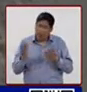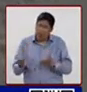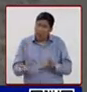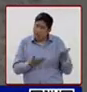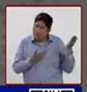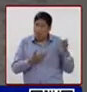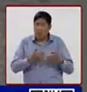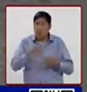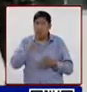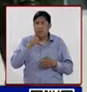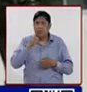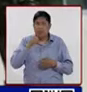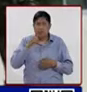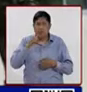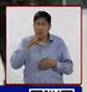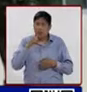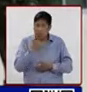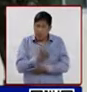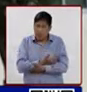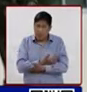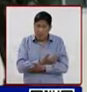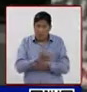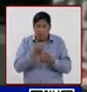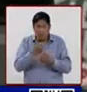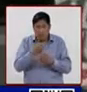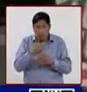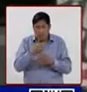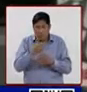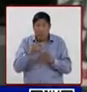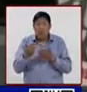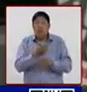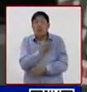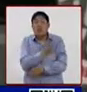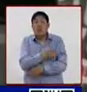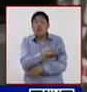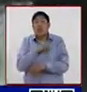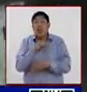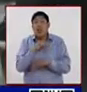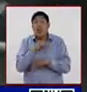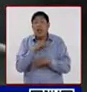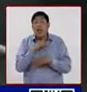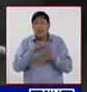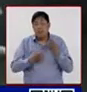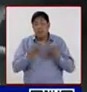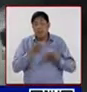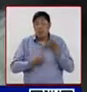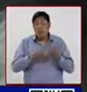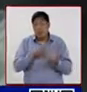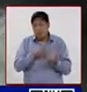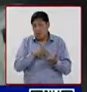trasladado a la menor al hospital José de la Reza de acá de Capinota para su evaluación médica.